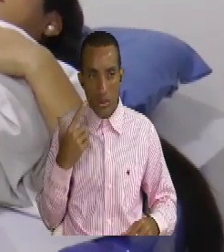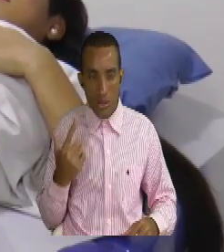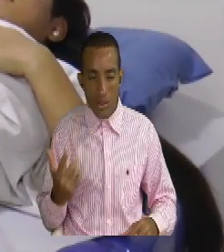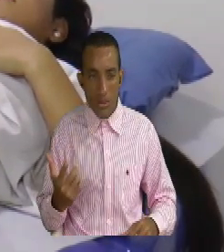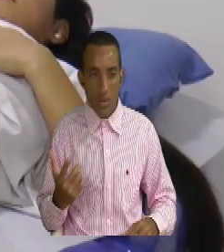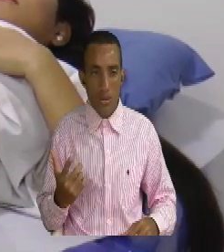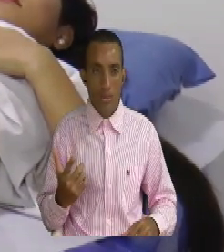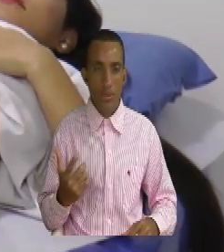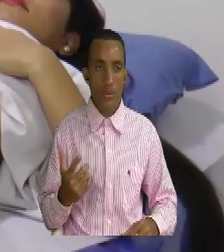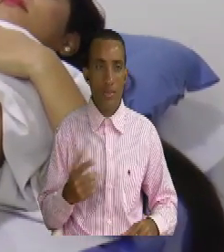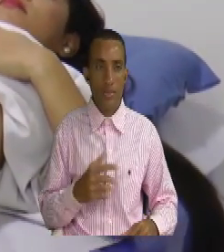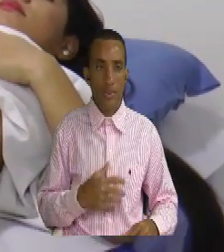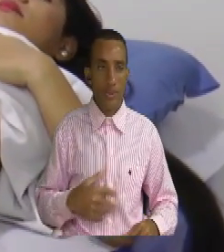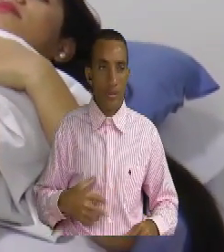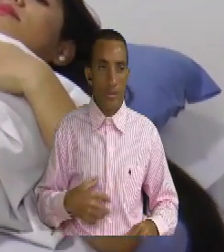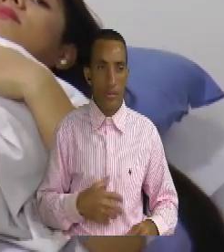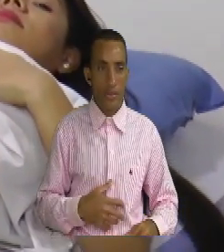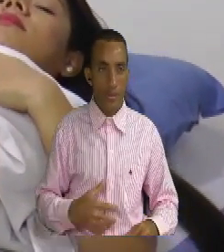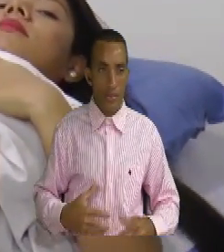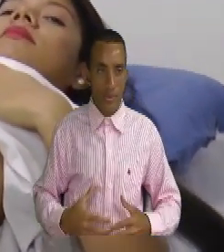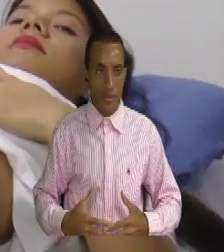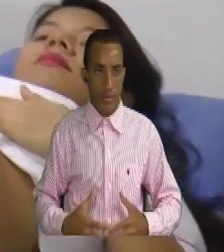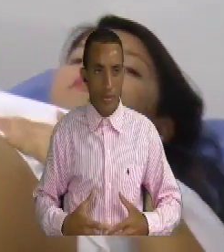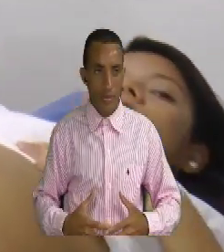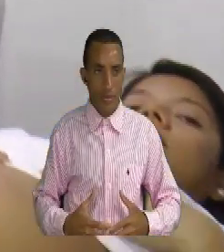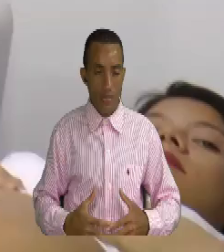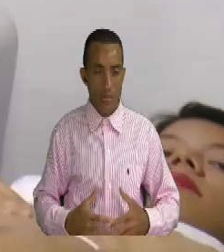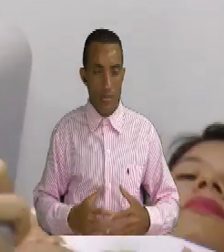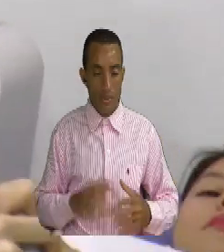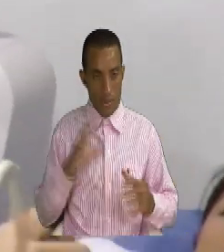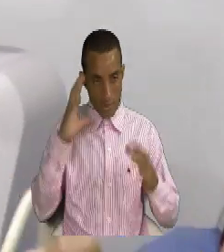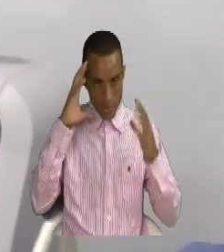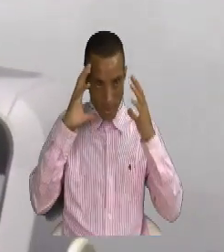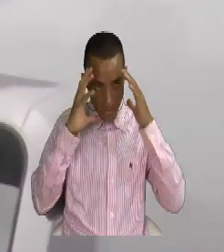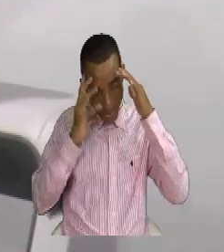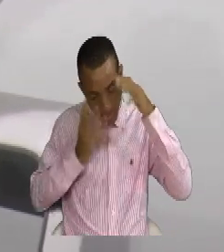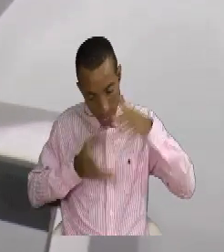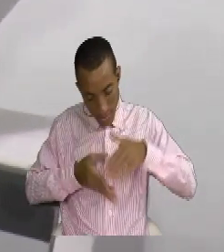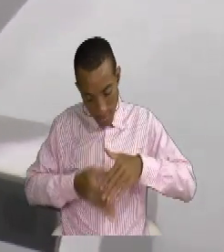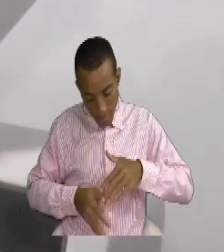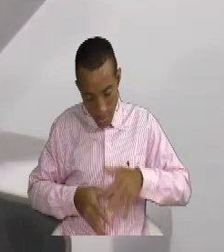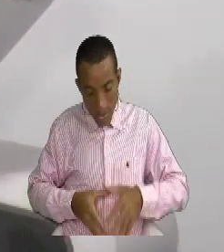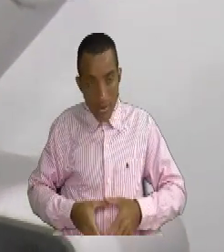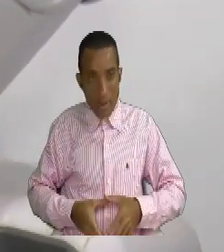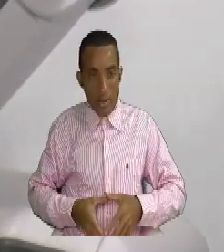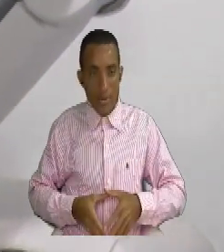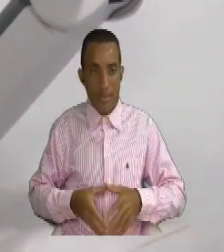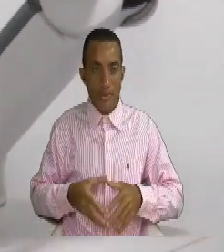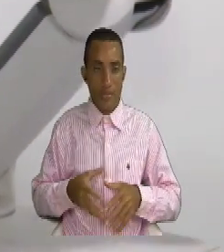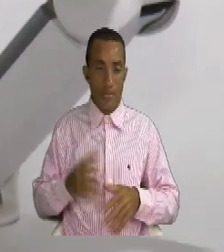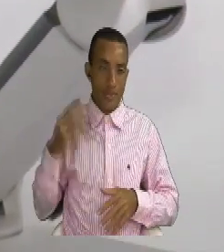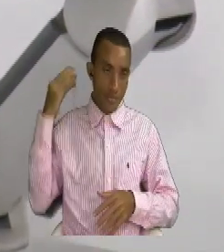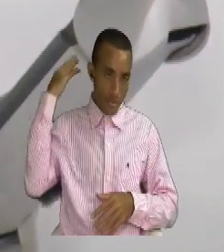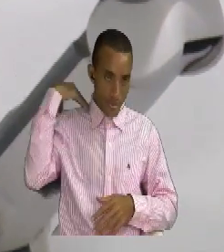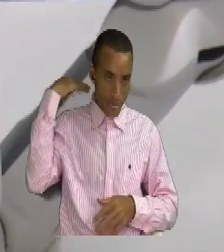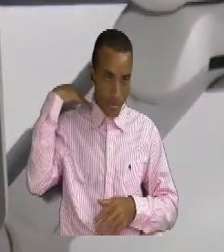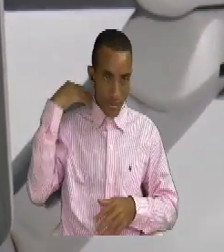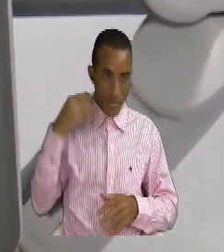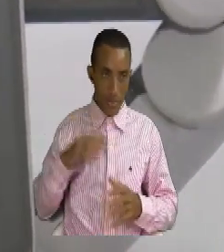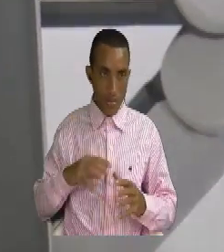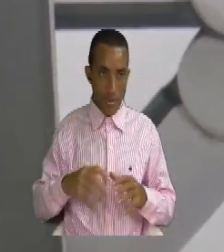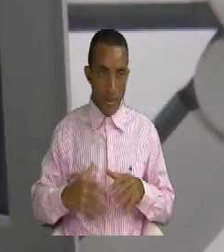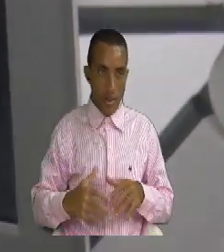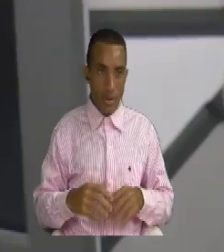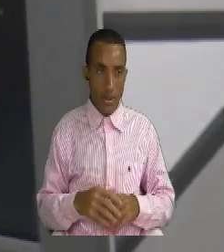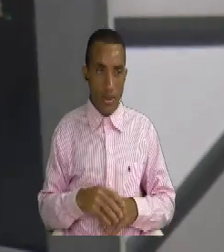En este momento la bebé está de forma cefálica con la cabecita hacia abajo. La espalda de la bebé está ubicada hacia la izquierda de la mamá. Ahí vemos de